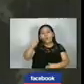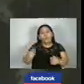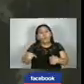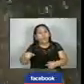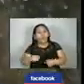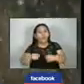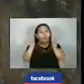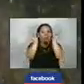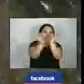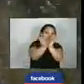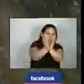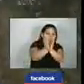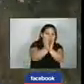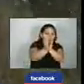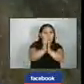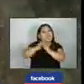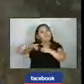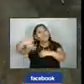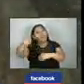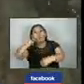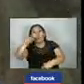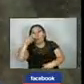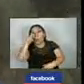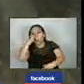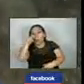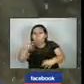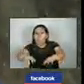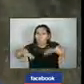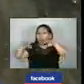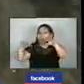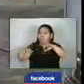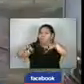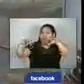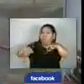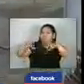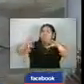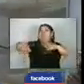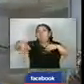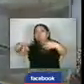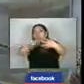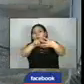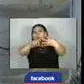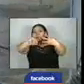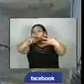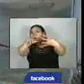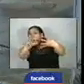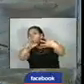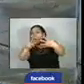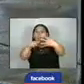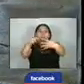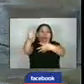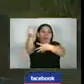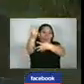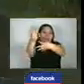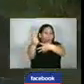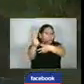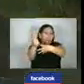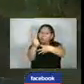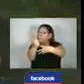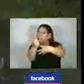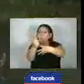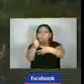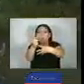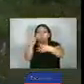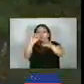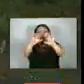en mayo, mientras que junio sería el mes más lluvioso, pero mediados de julio e inicio de agosto se reportará